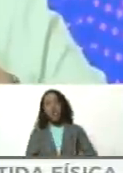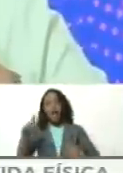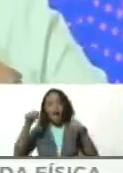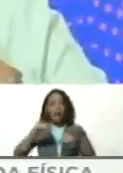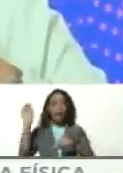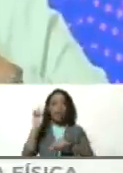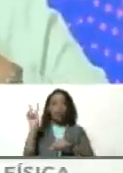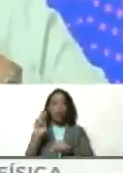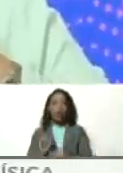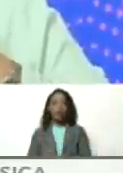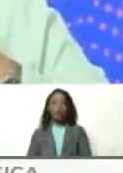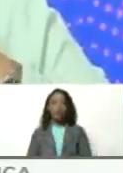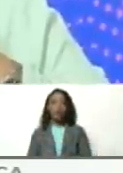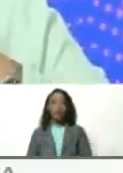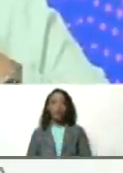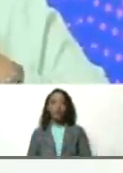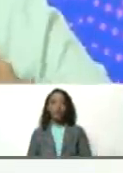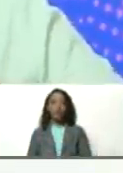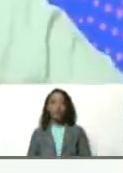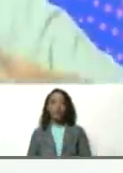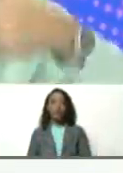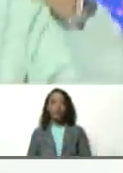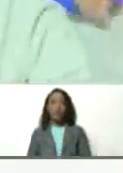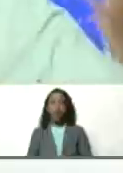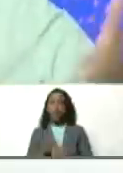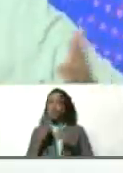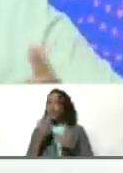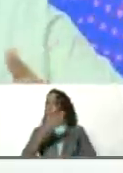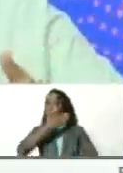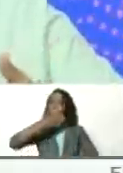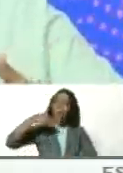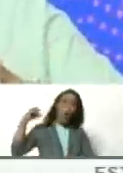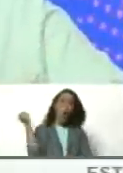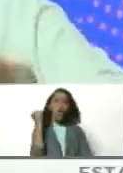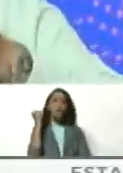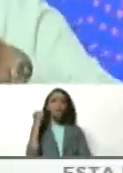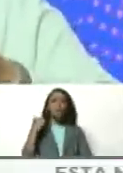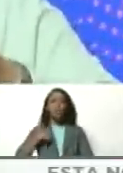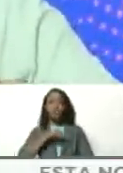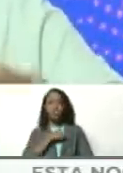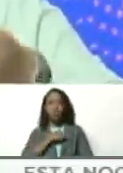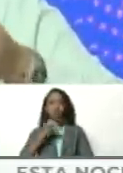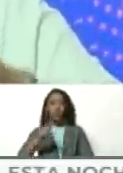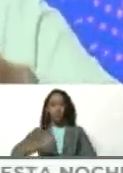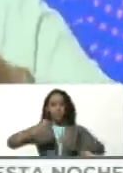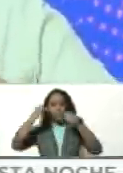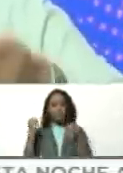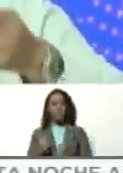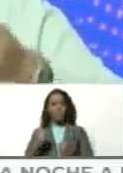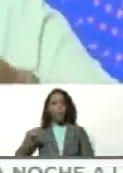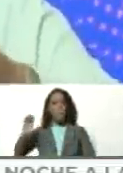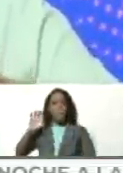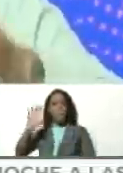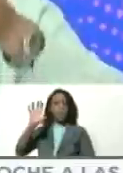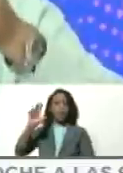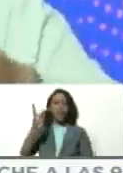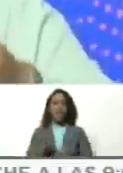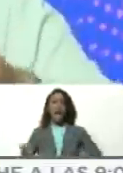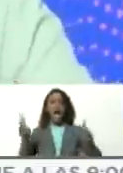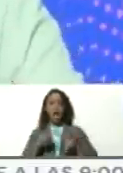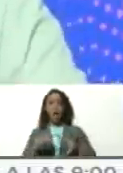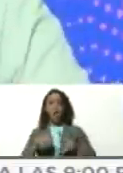en Venezuela, mucho mejores que nosotros, en su firmeza, en su patriotismo, en su valentía, en